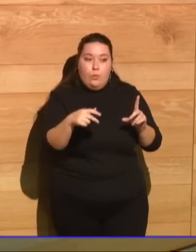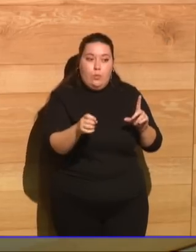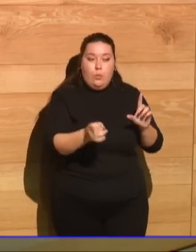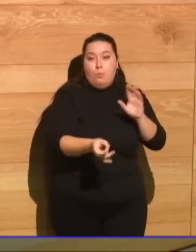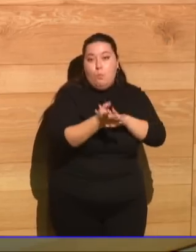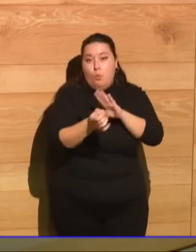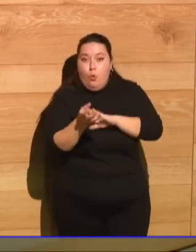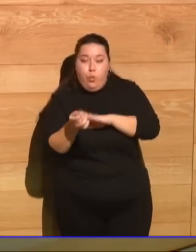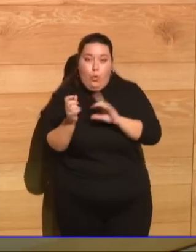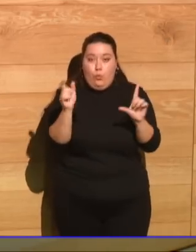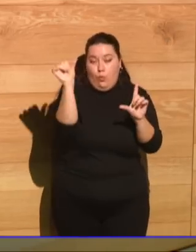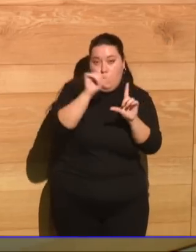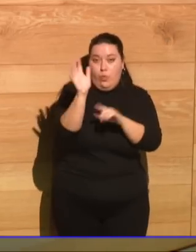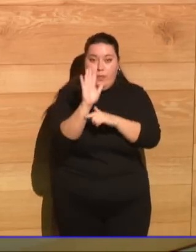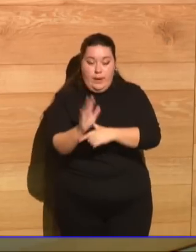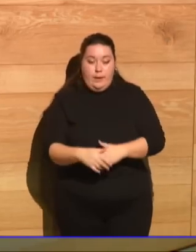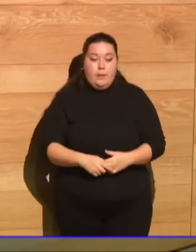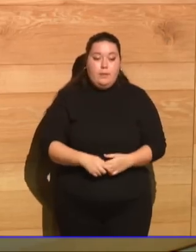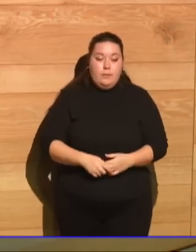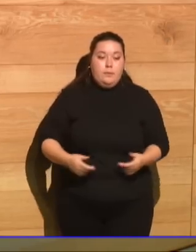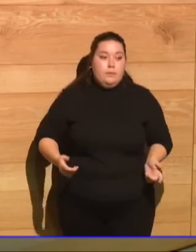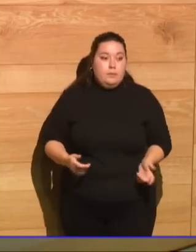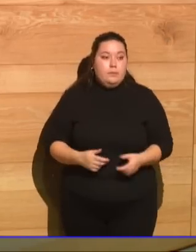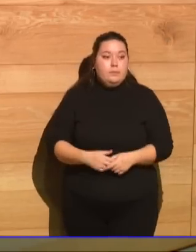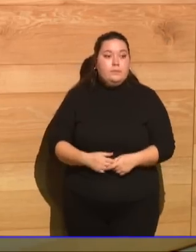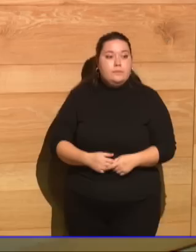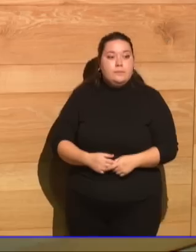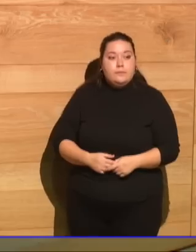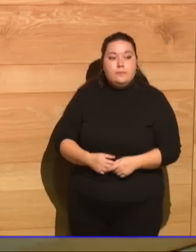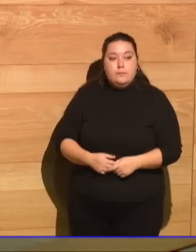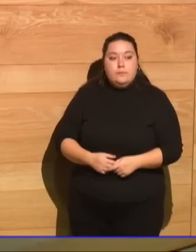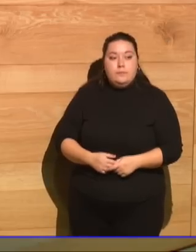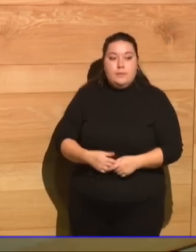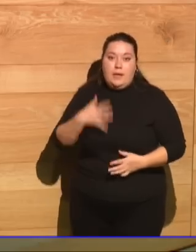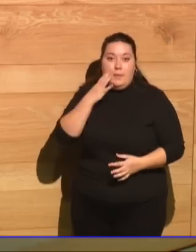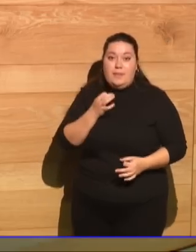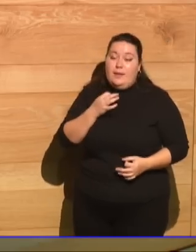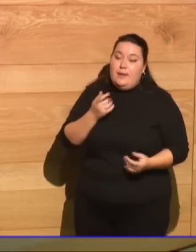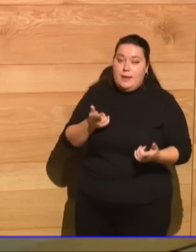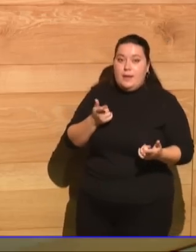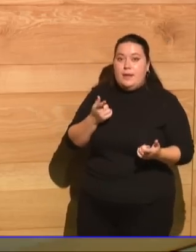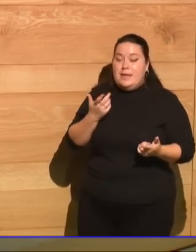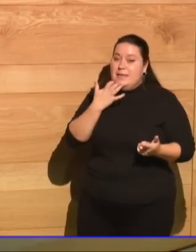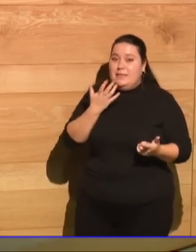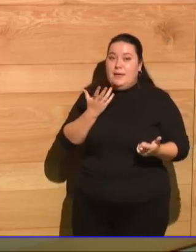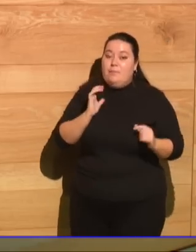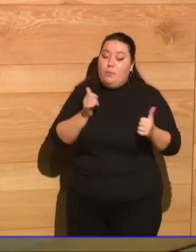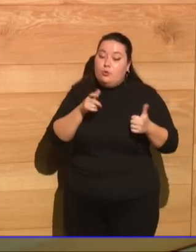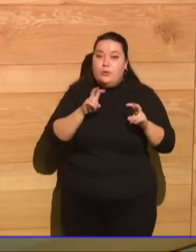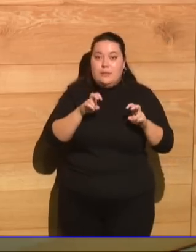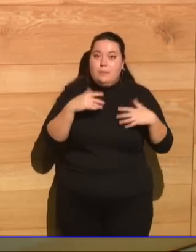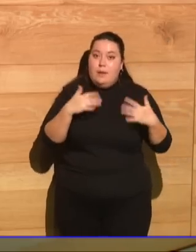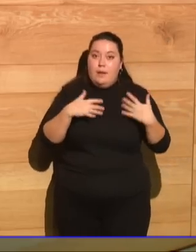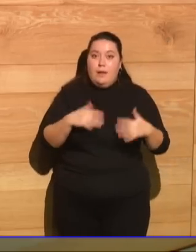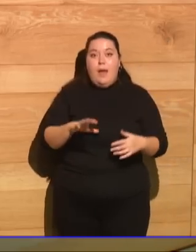la producción. Otro día hablamos de eso. Lo que creemos que es un Como productor y entremos lo en que ese- de verdad es la producción. Si entramos en ese jardín, sí que Sí. va a ser de